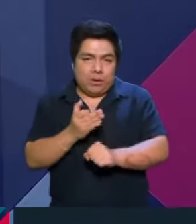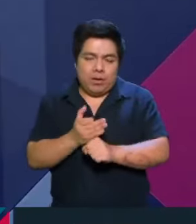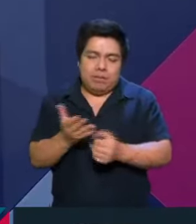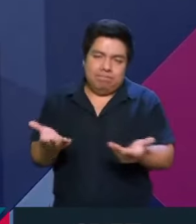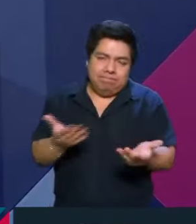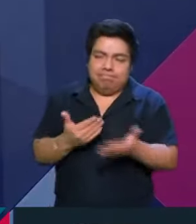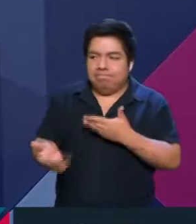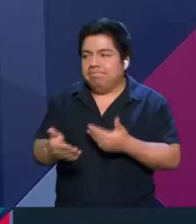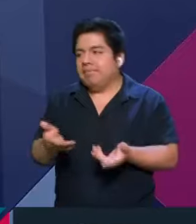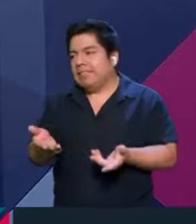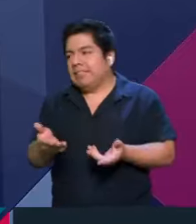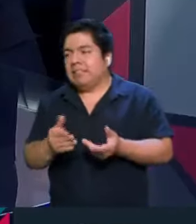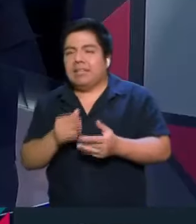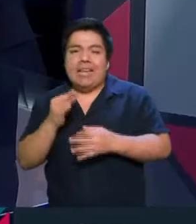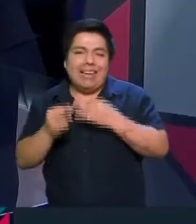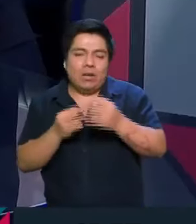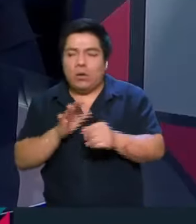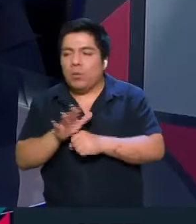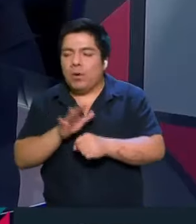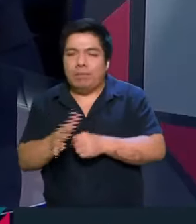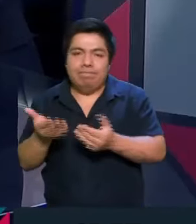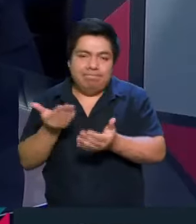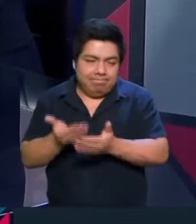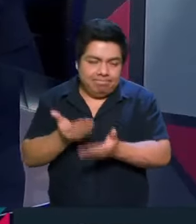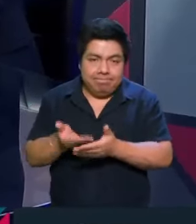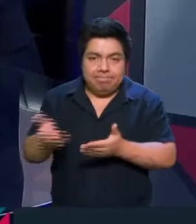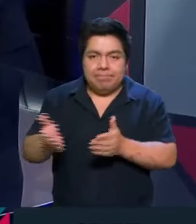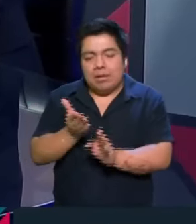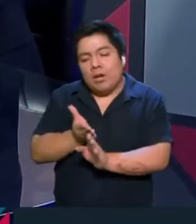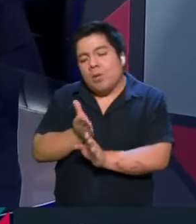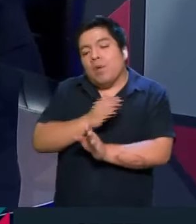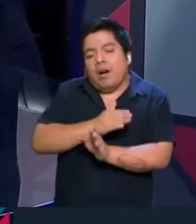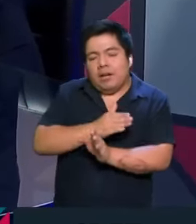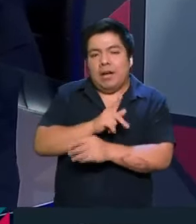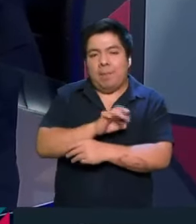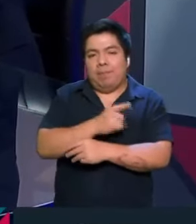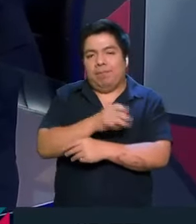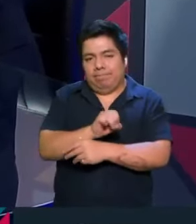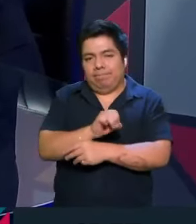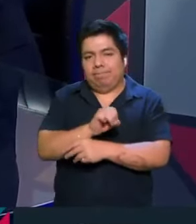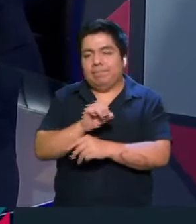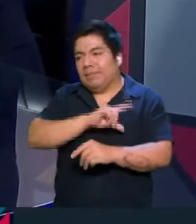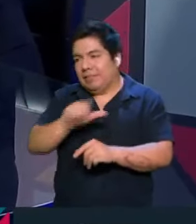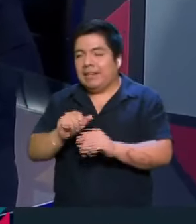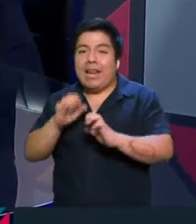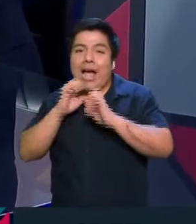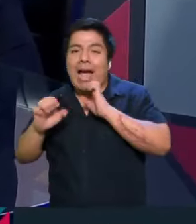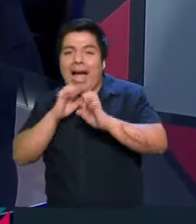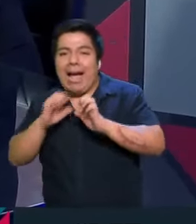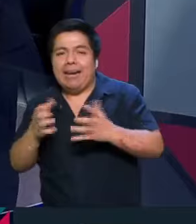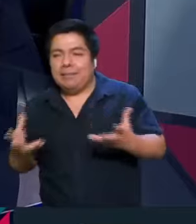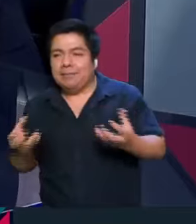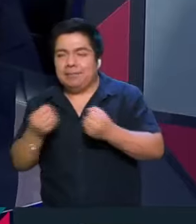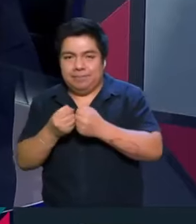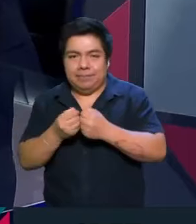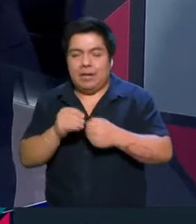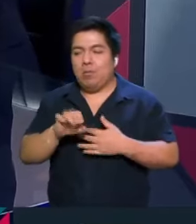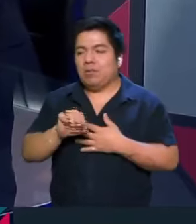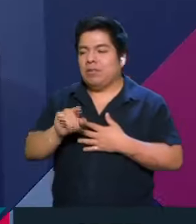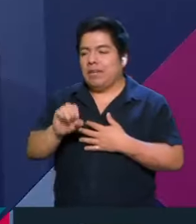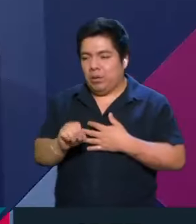y este preámbulo es eso, es un prólogo a la entrevista que vamos a tener con Humberto